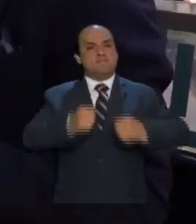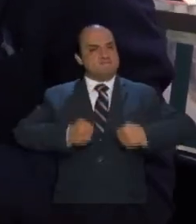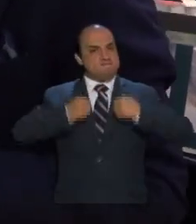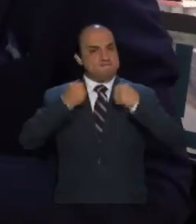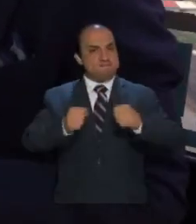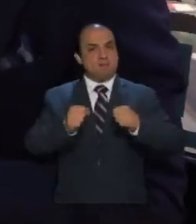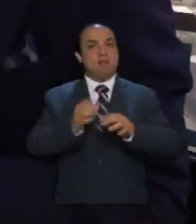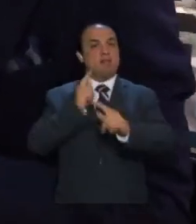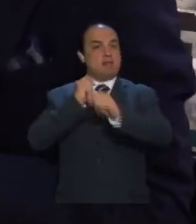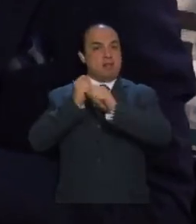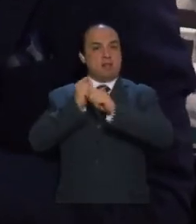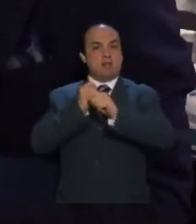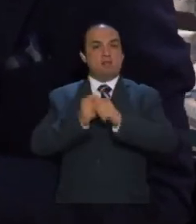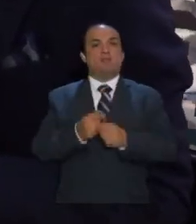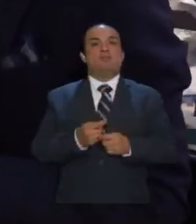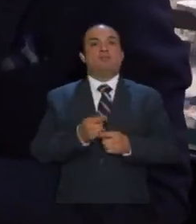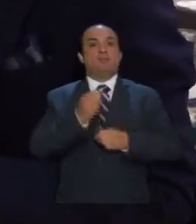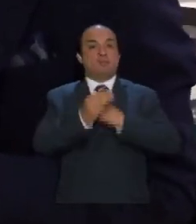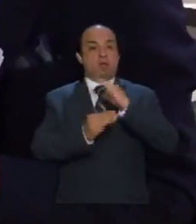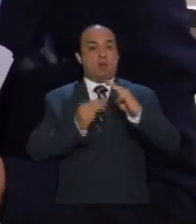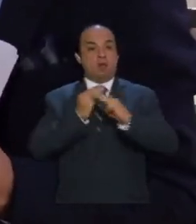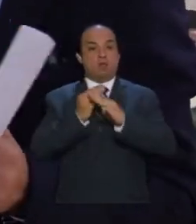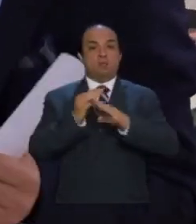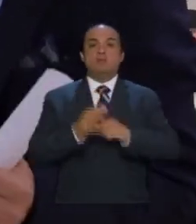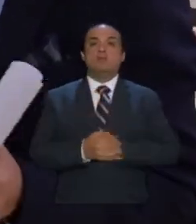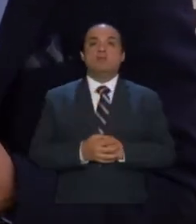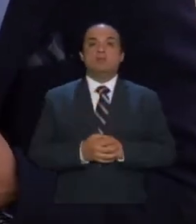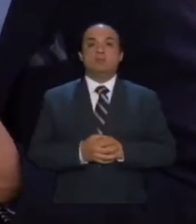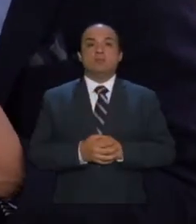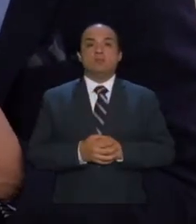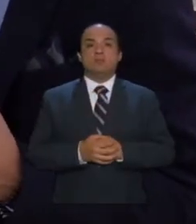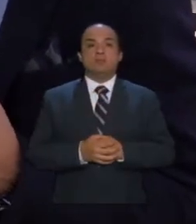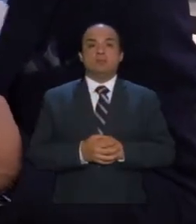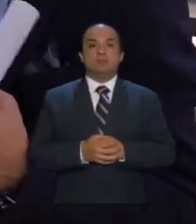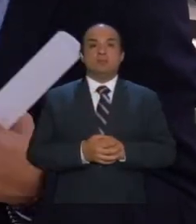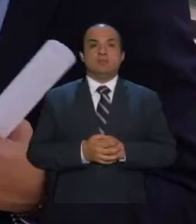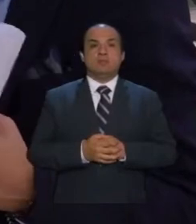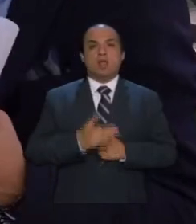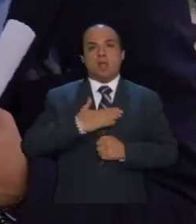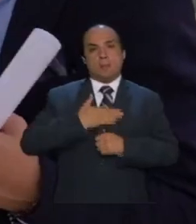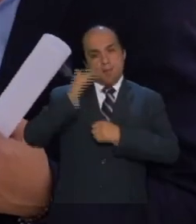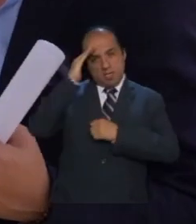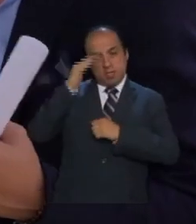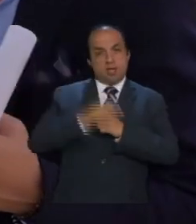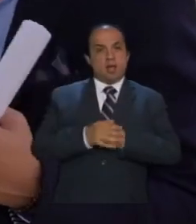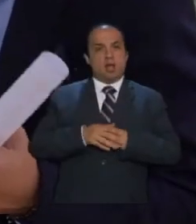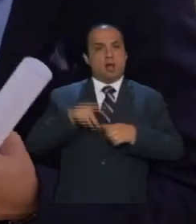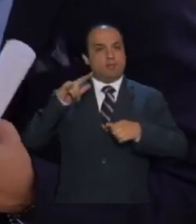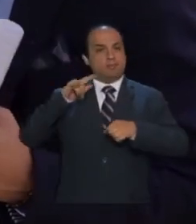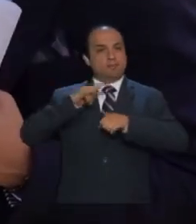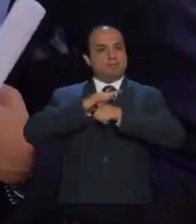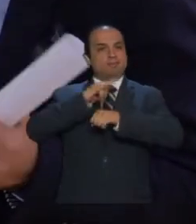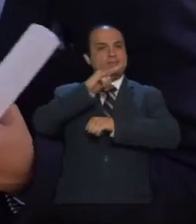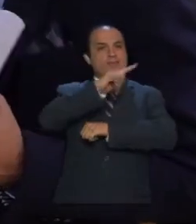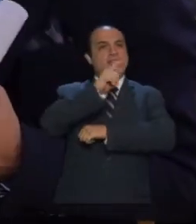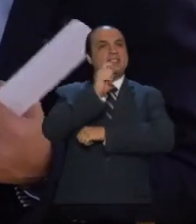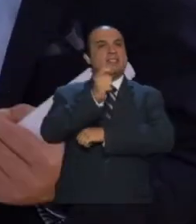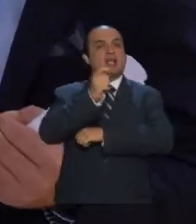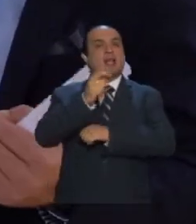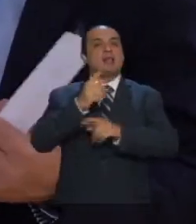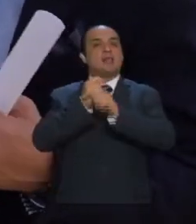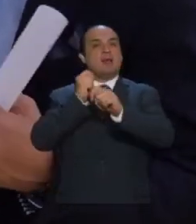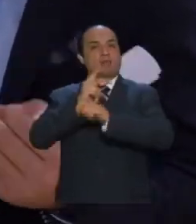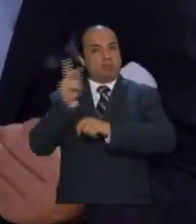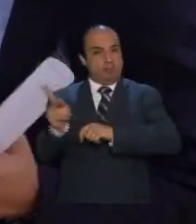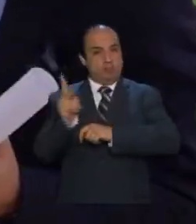de transporte en el mundo. Yo digo que la aviación hace la publicidad que es el transporte público